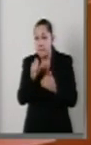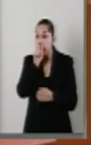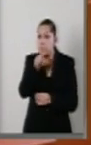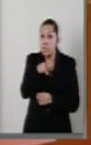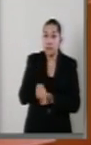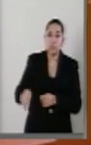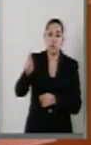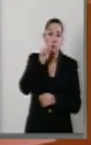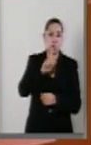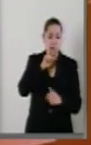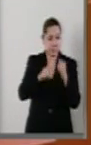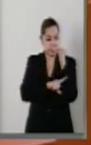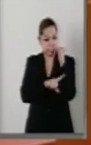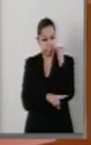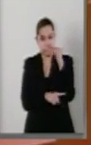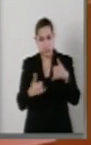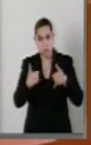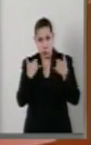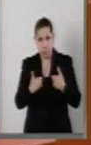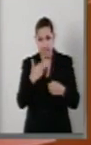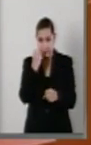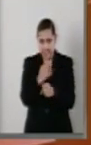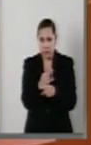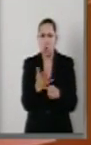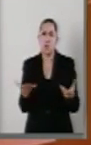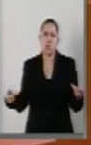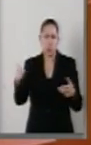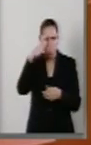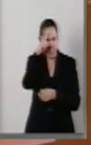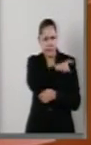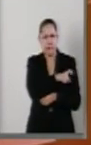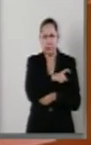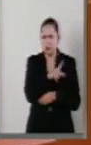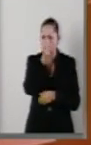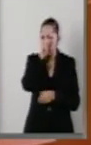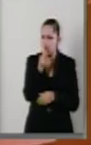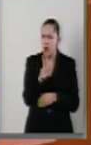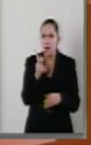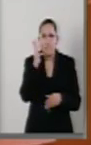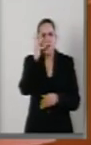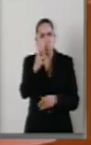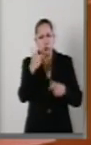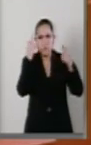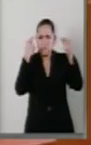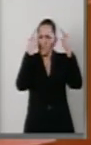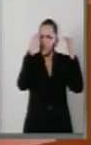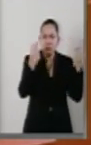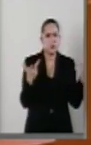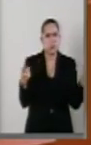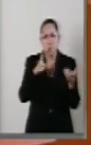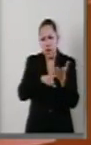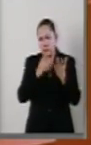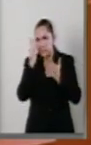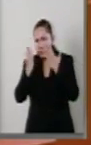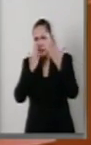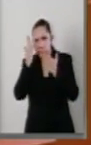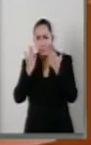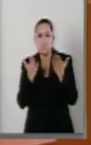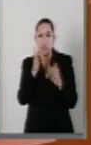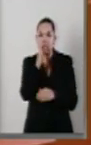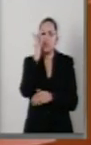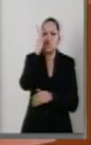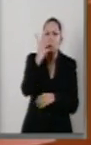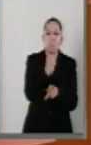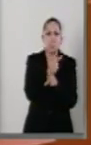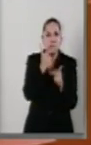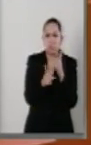grandes dificultades para concluir su educación, principalmente de nivel medio superior, lo que repercute, desde luego,